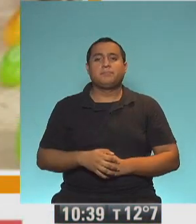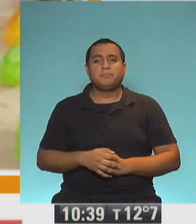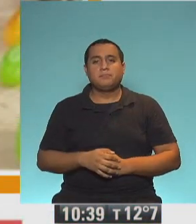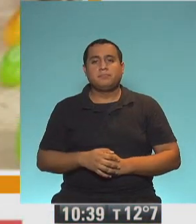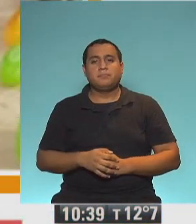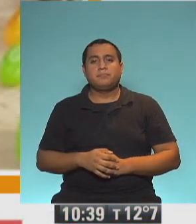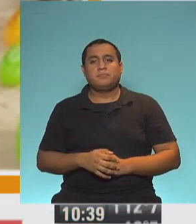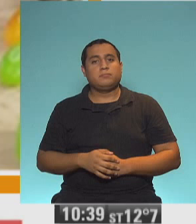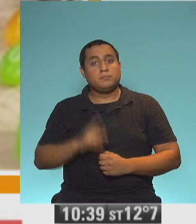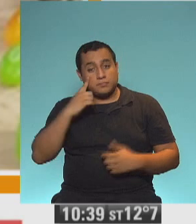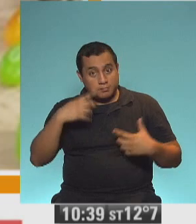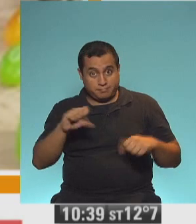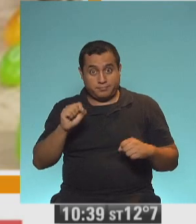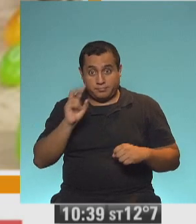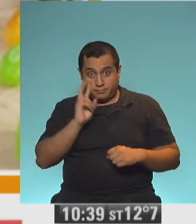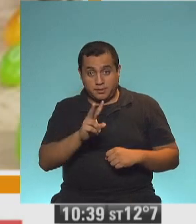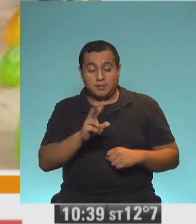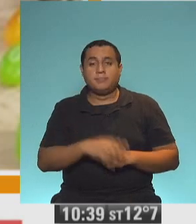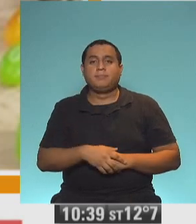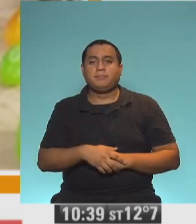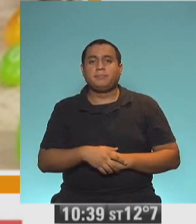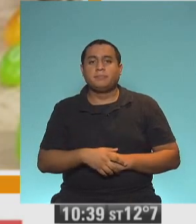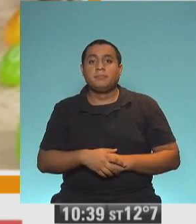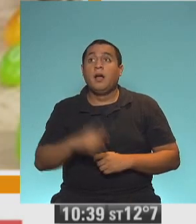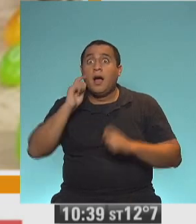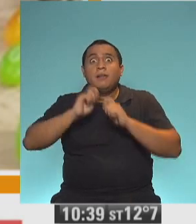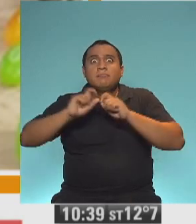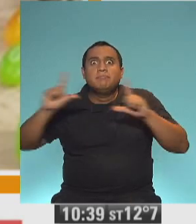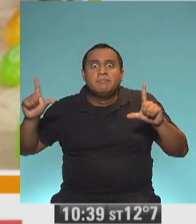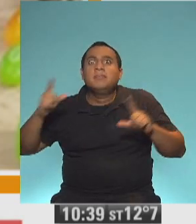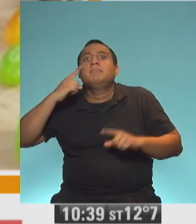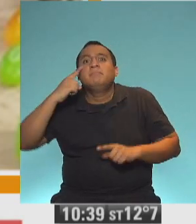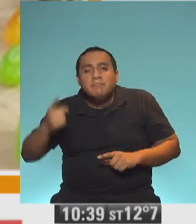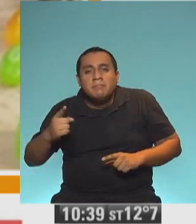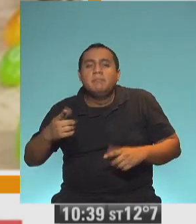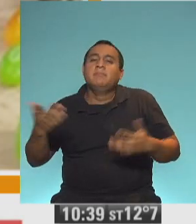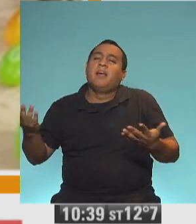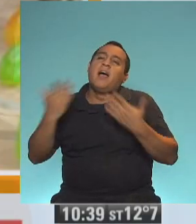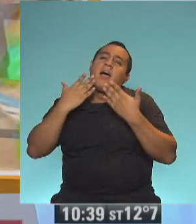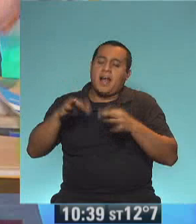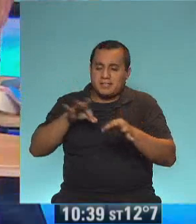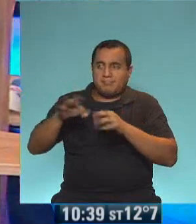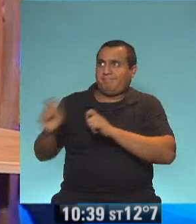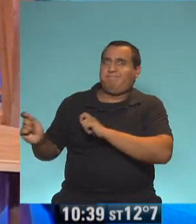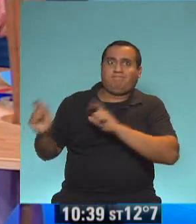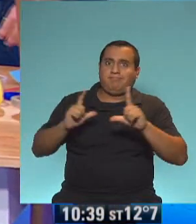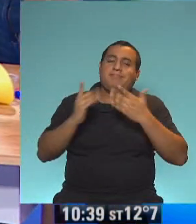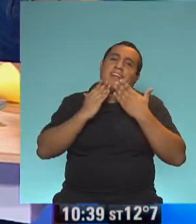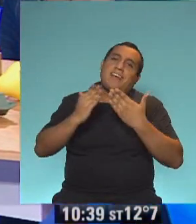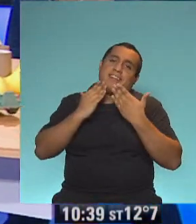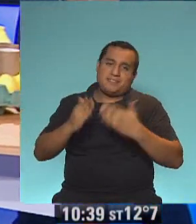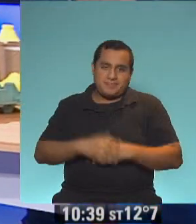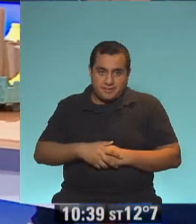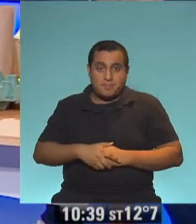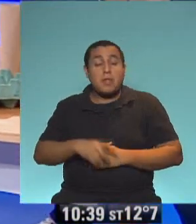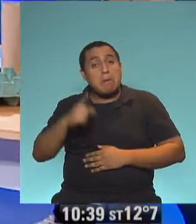A ver, ¿encontramos? ¿Están? Acá atrás los están. ¡Ah, mira! Gracias a la magia de la televisión. Hay